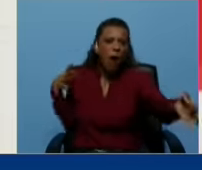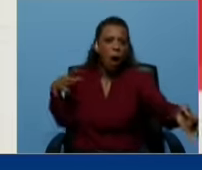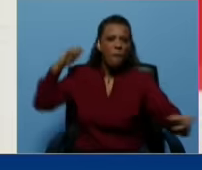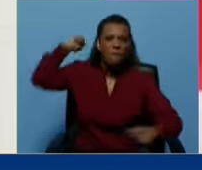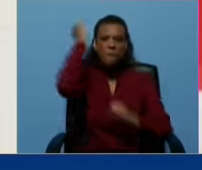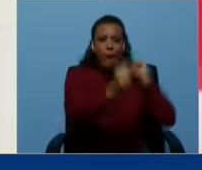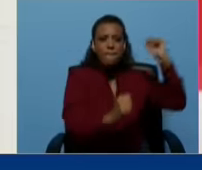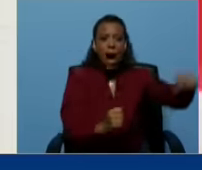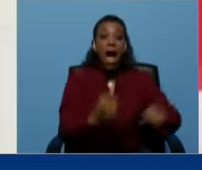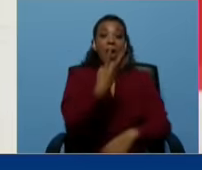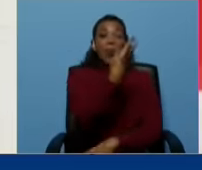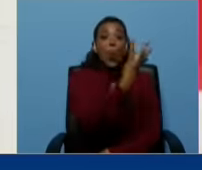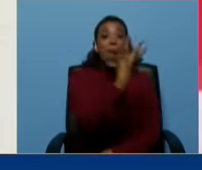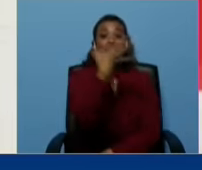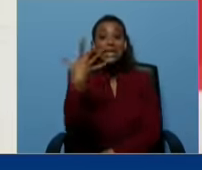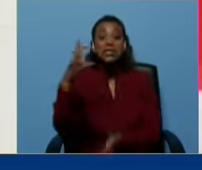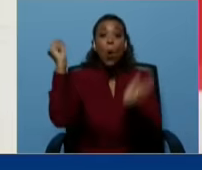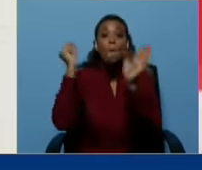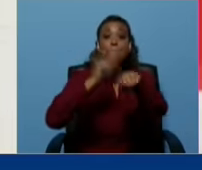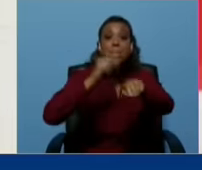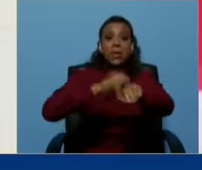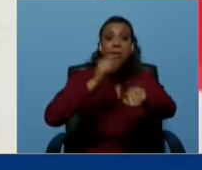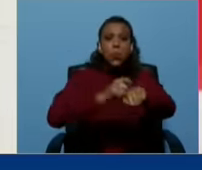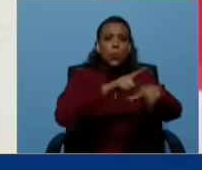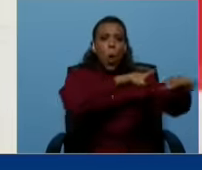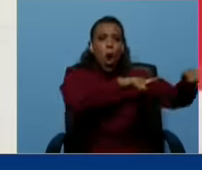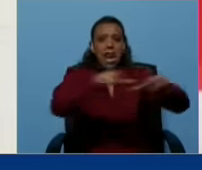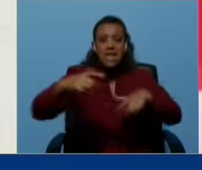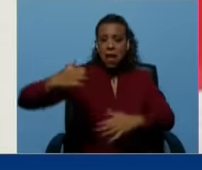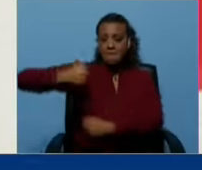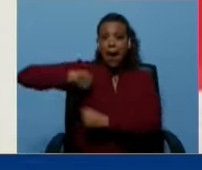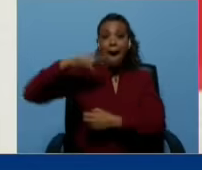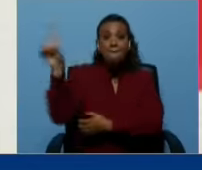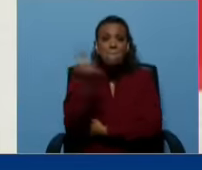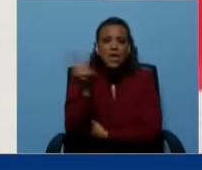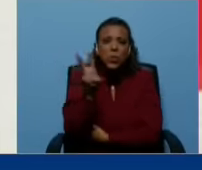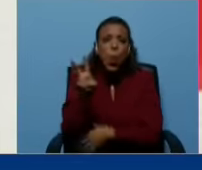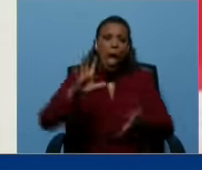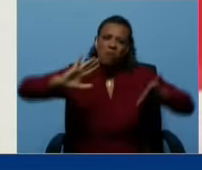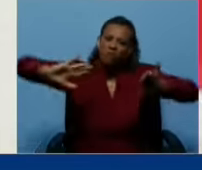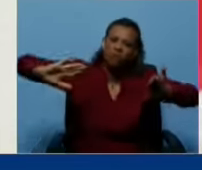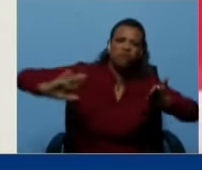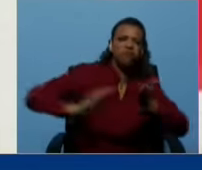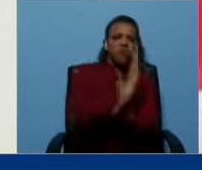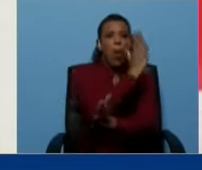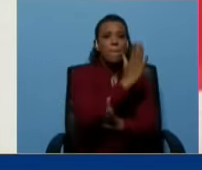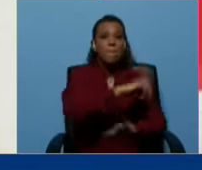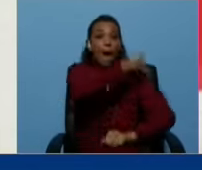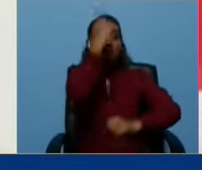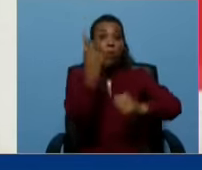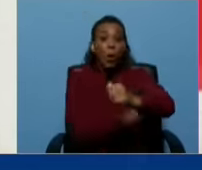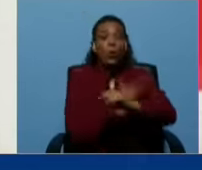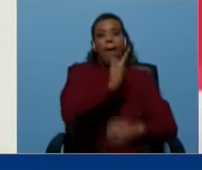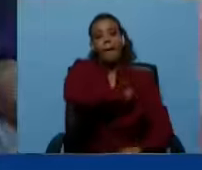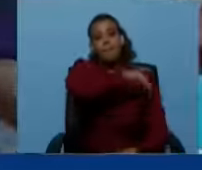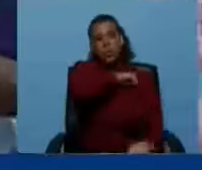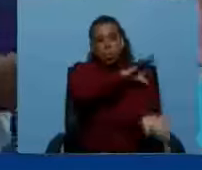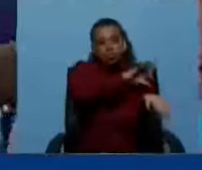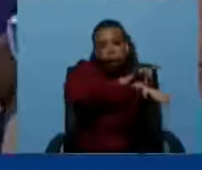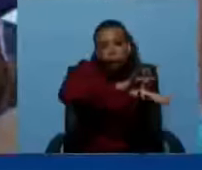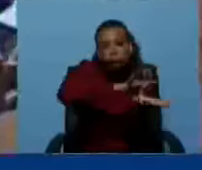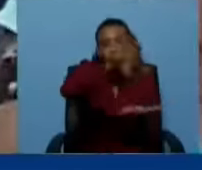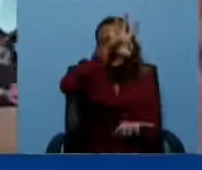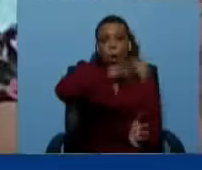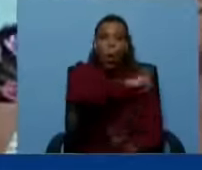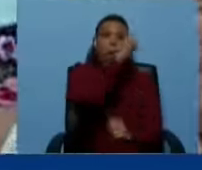en 45 minutos nuestro ejército libertador destrozó al más poderoso ejército que España